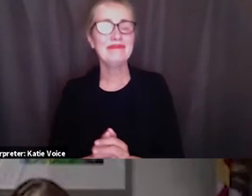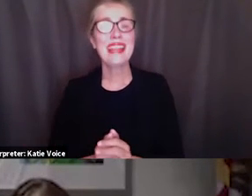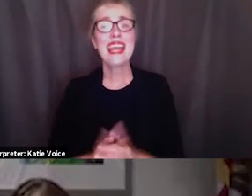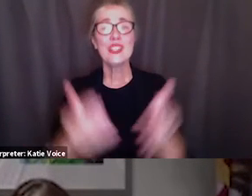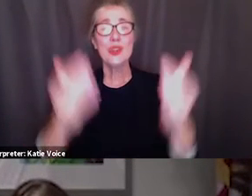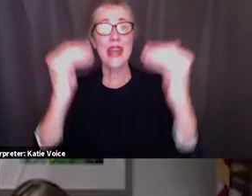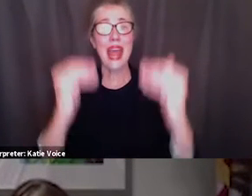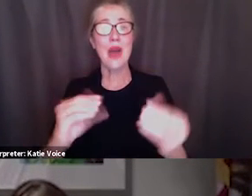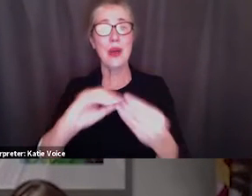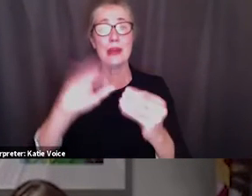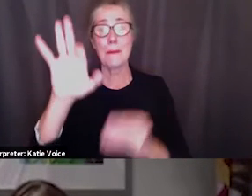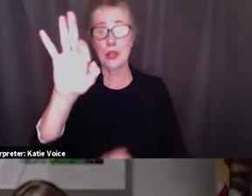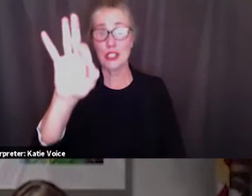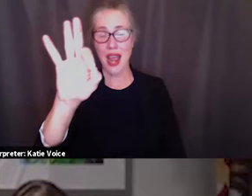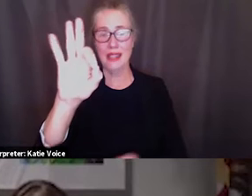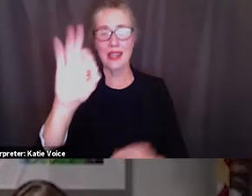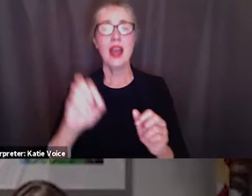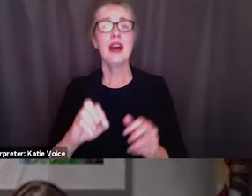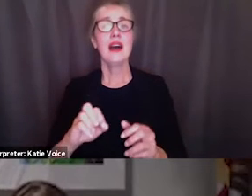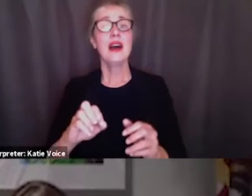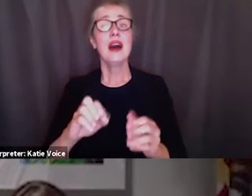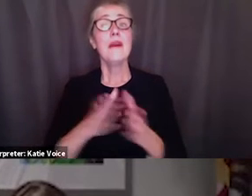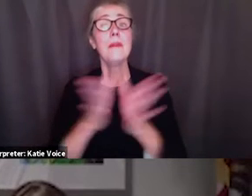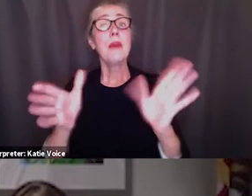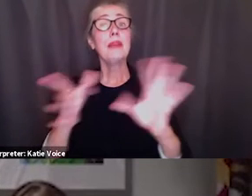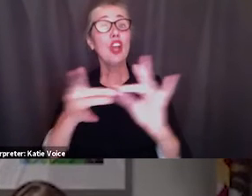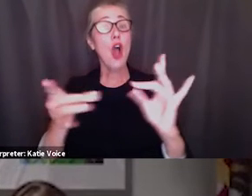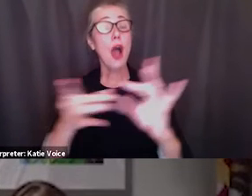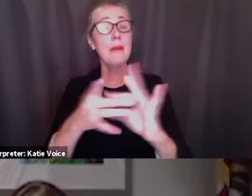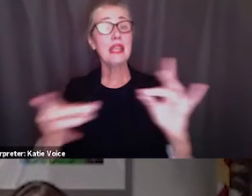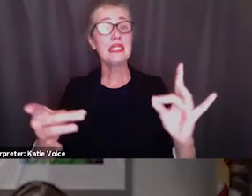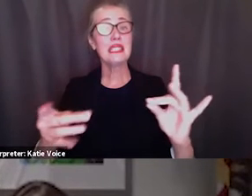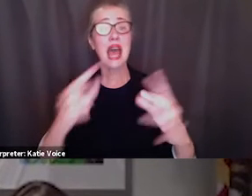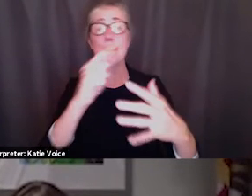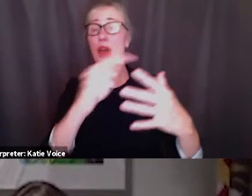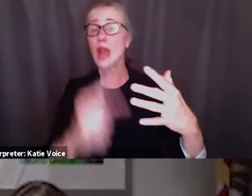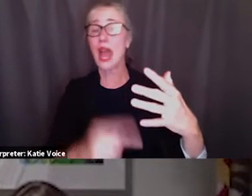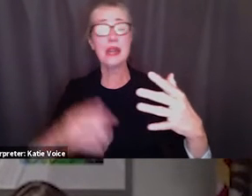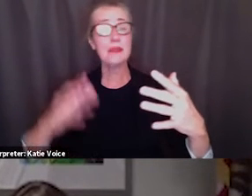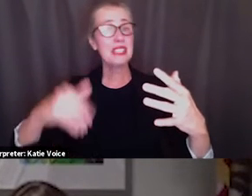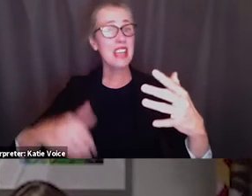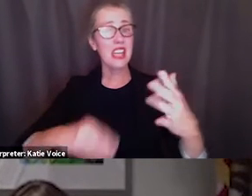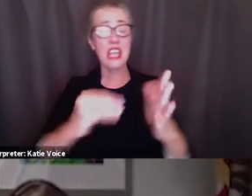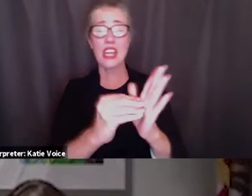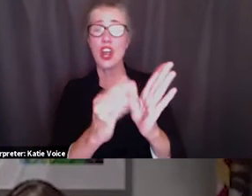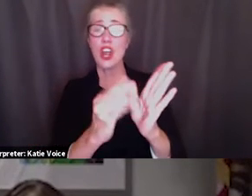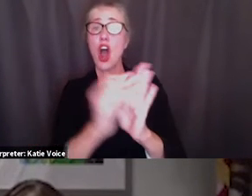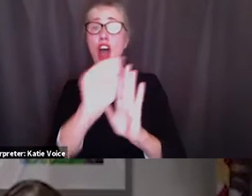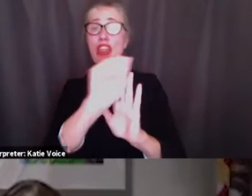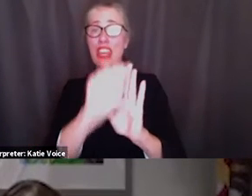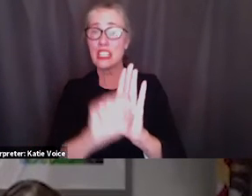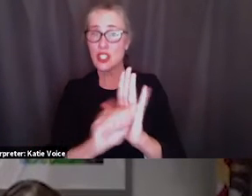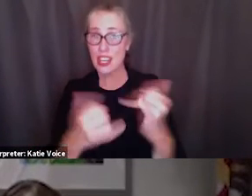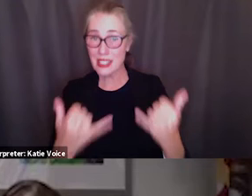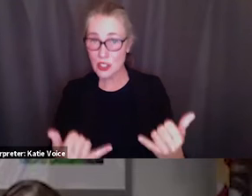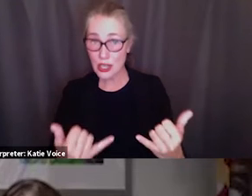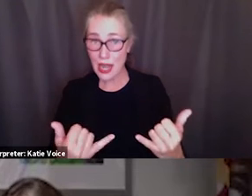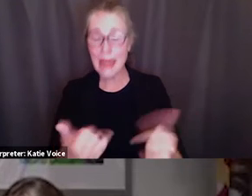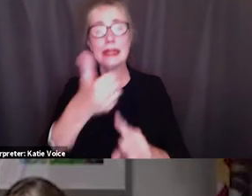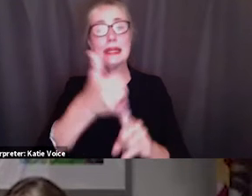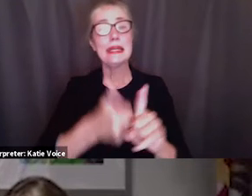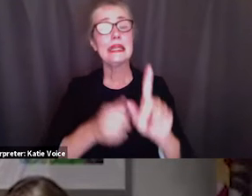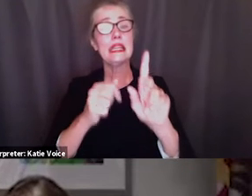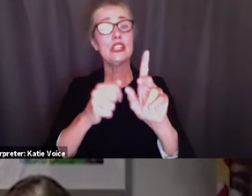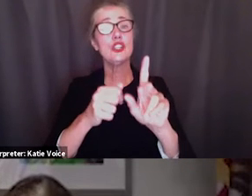9, que es la oportunidad para los comentarios del público acerca de los asuntos que no están incluidos en el orden del día. Cada